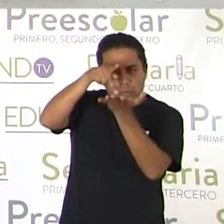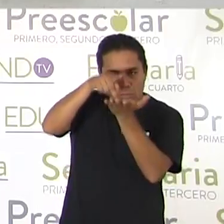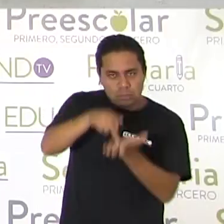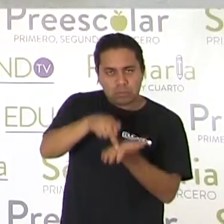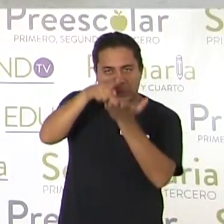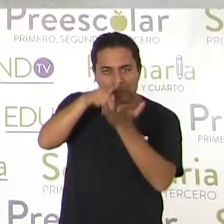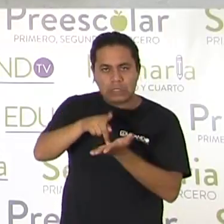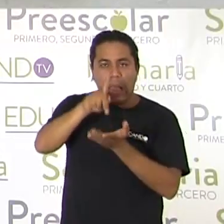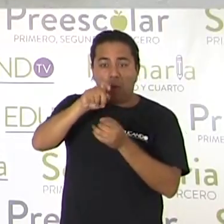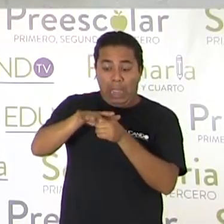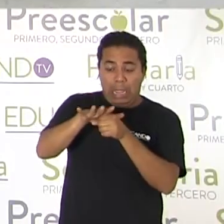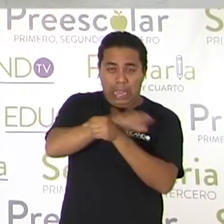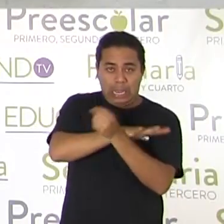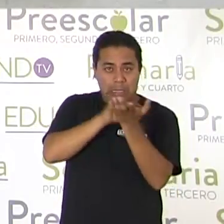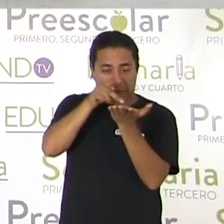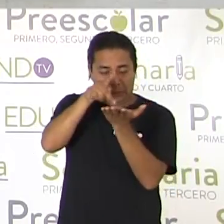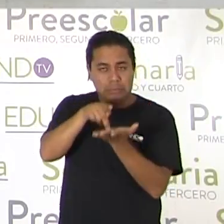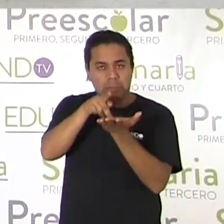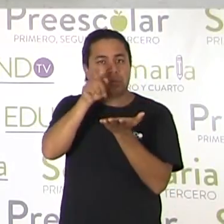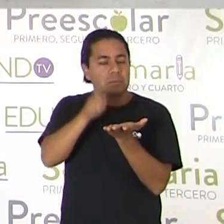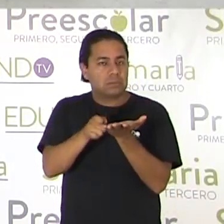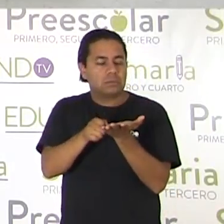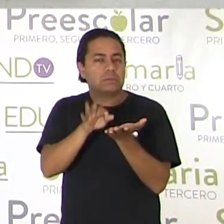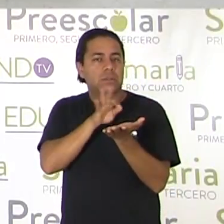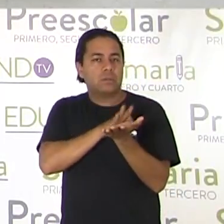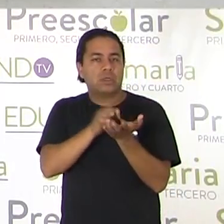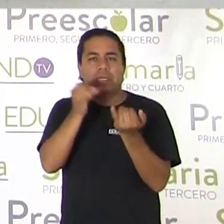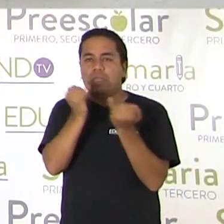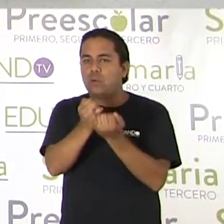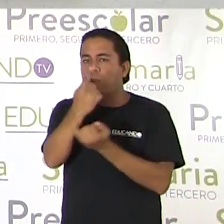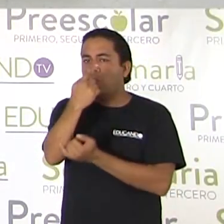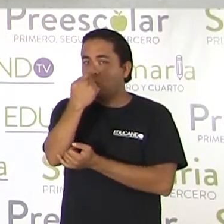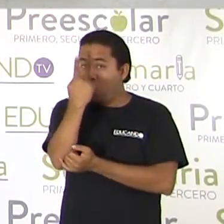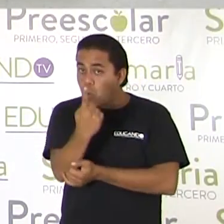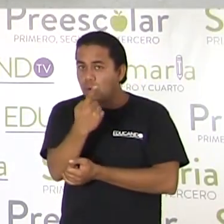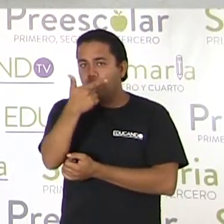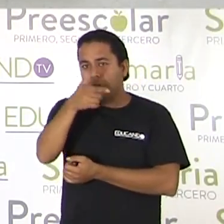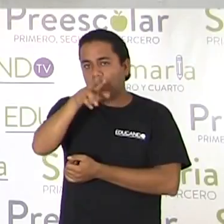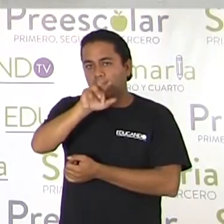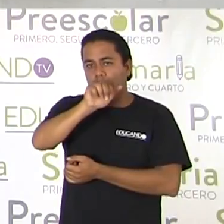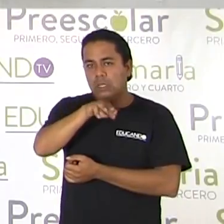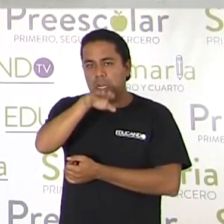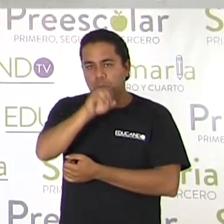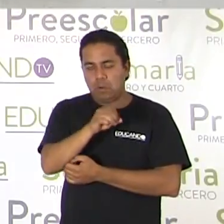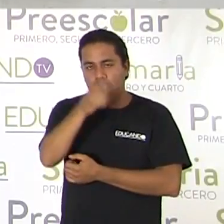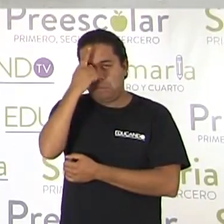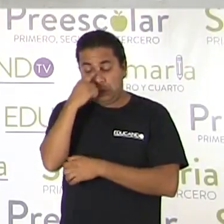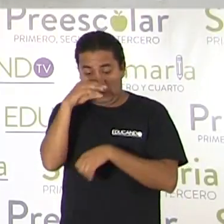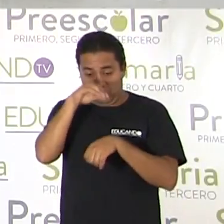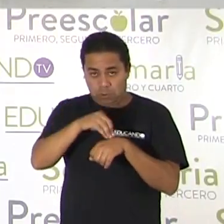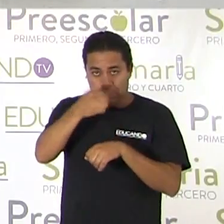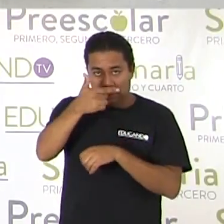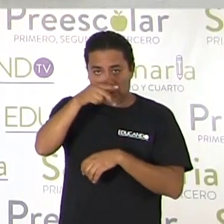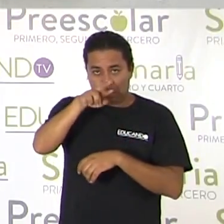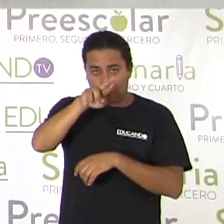lleno de agua, eso también podría representar un gramo. Pero para que represente ese